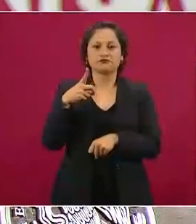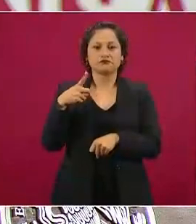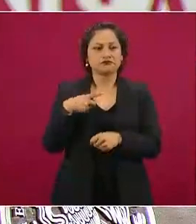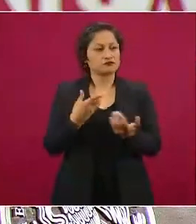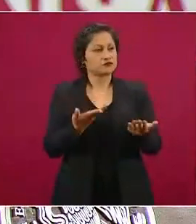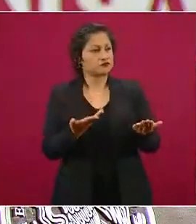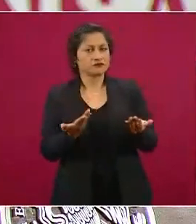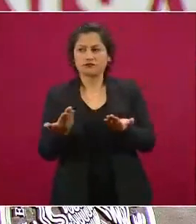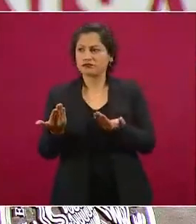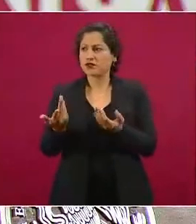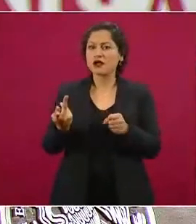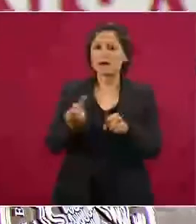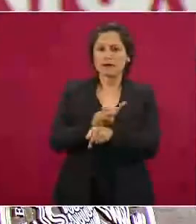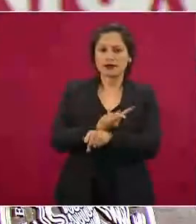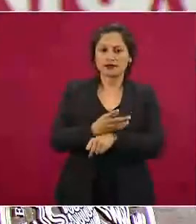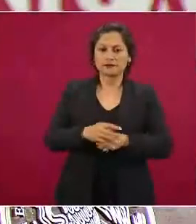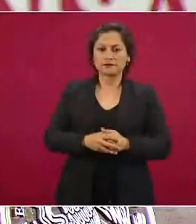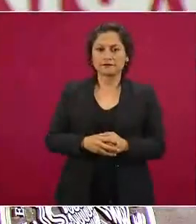Se bajó